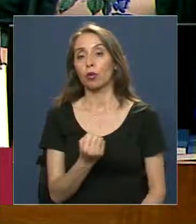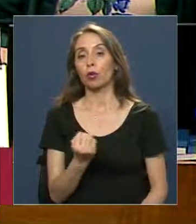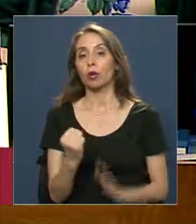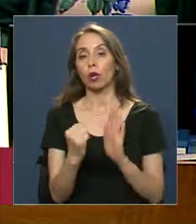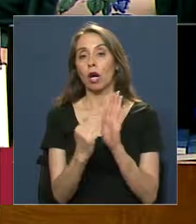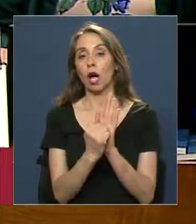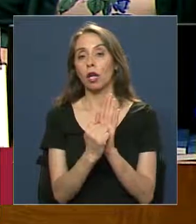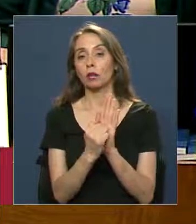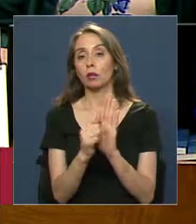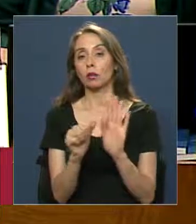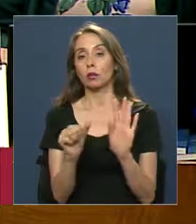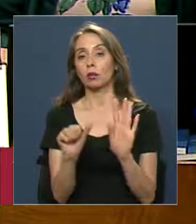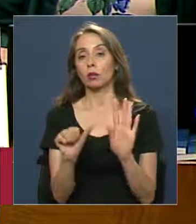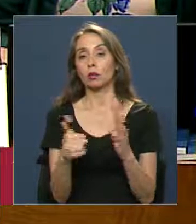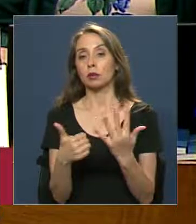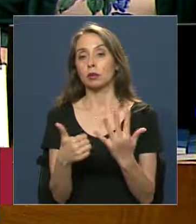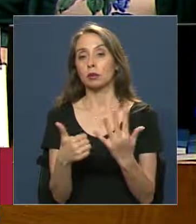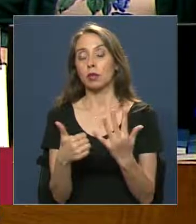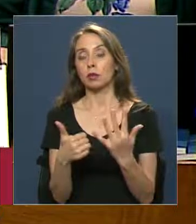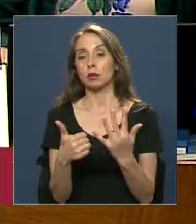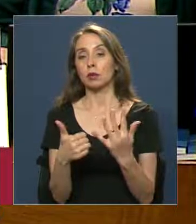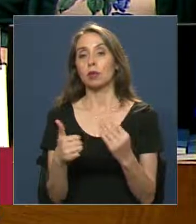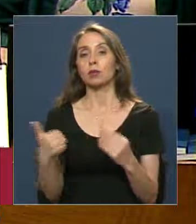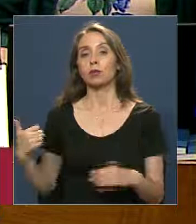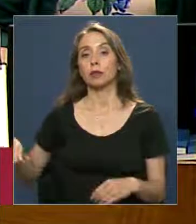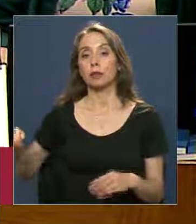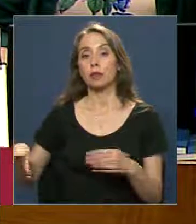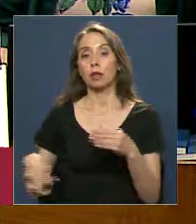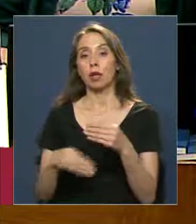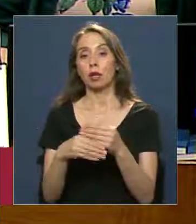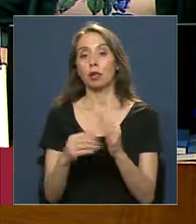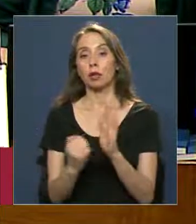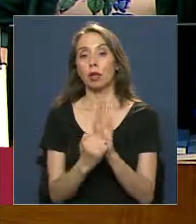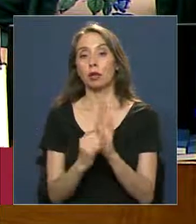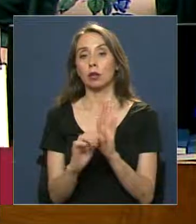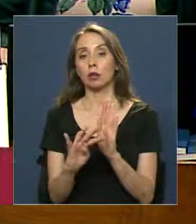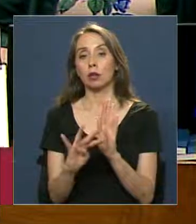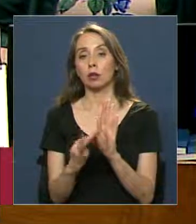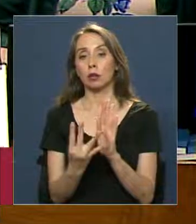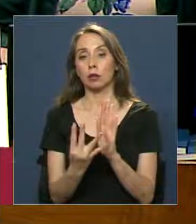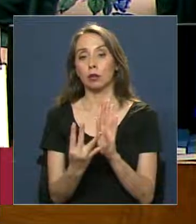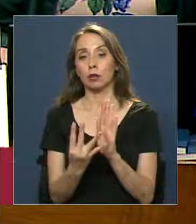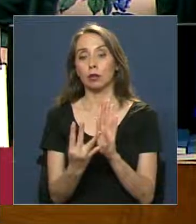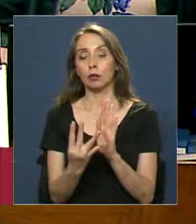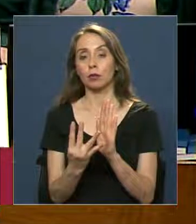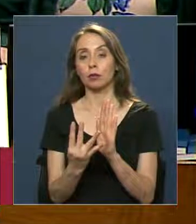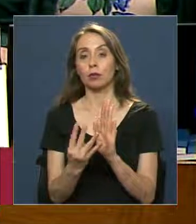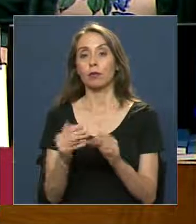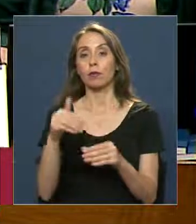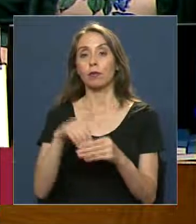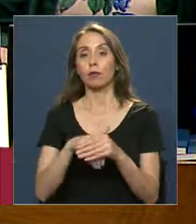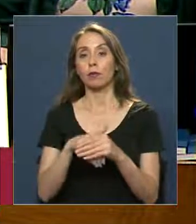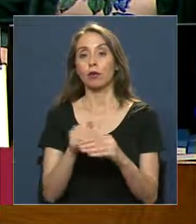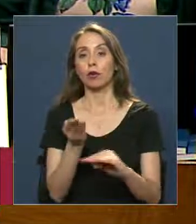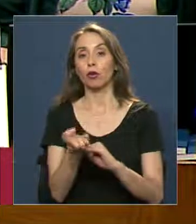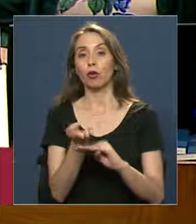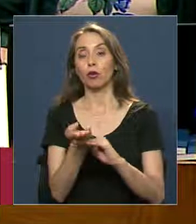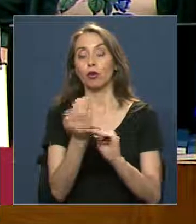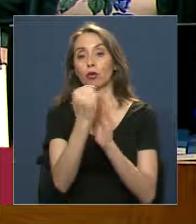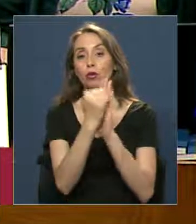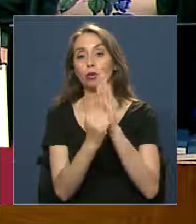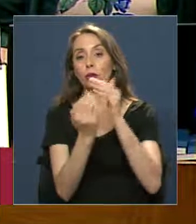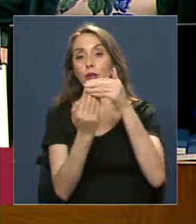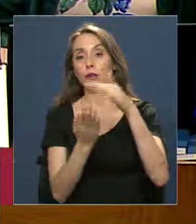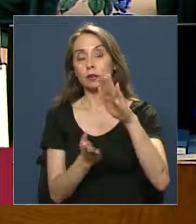artículo 6 incorporado por el Senado en el artículo 4, cuyas votaciones separadas han sido